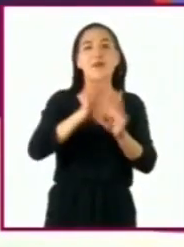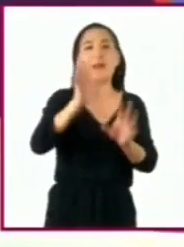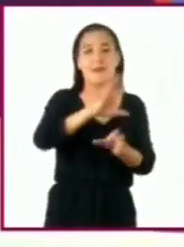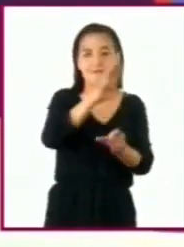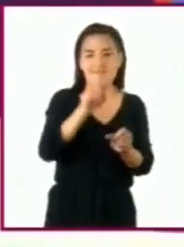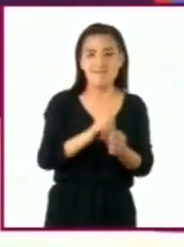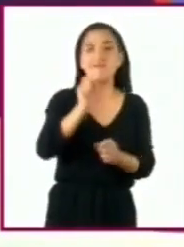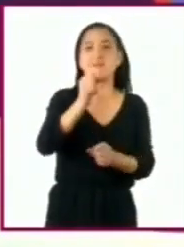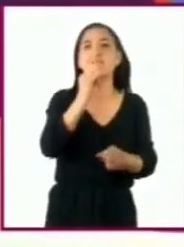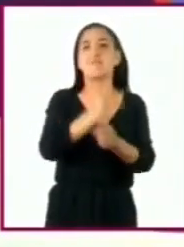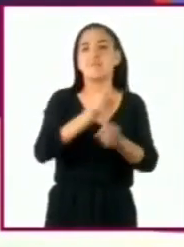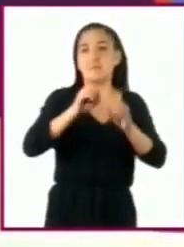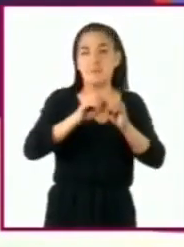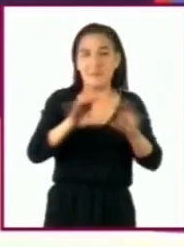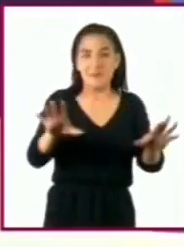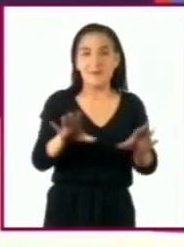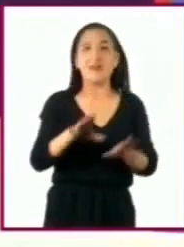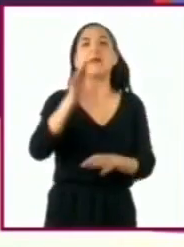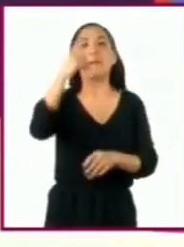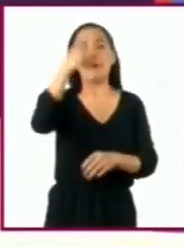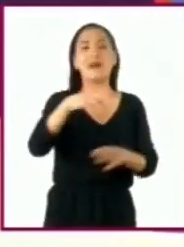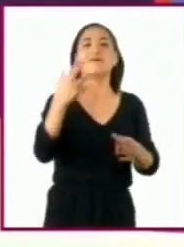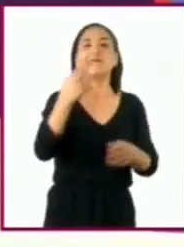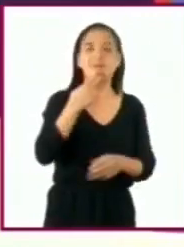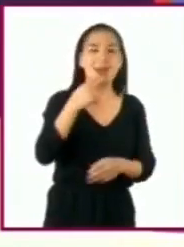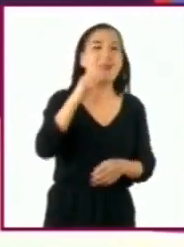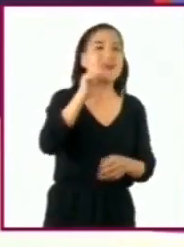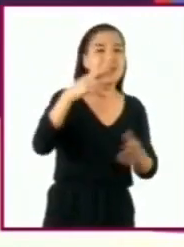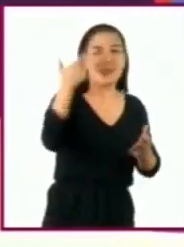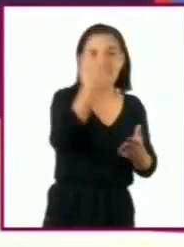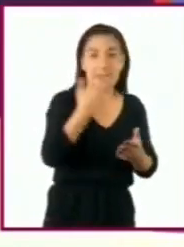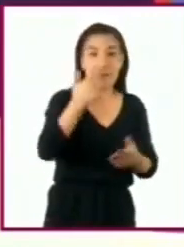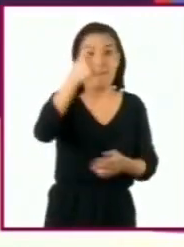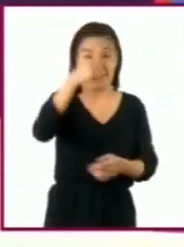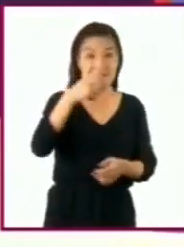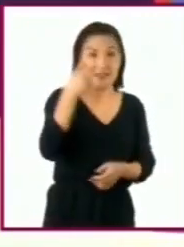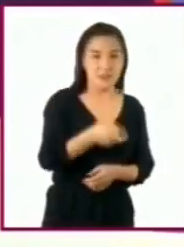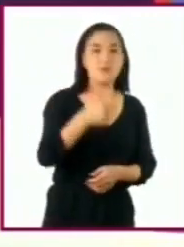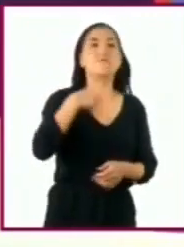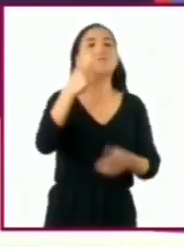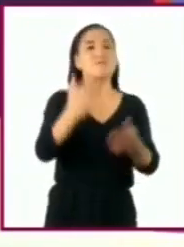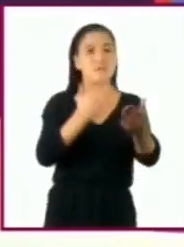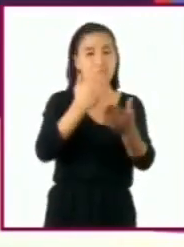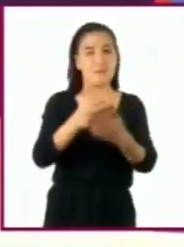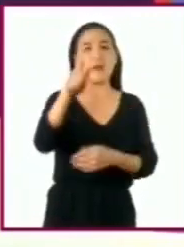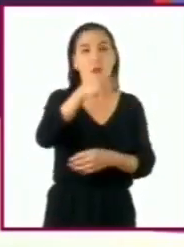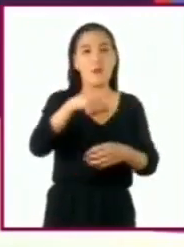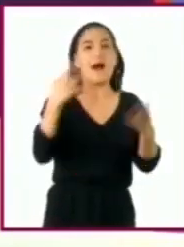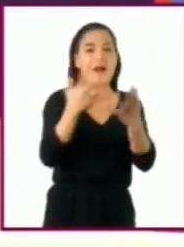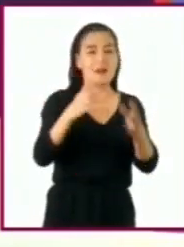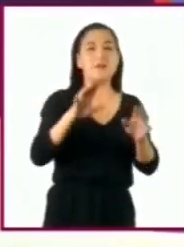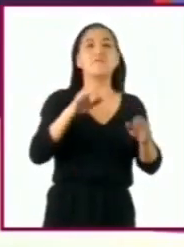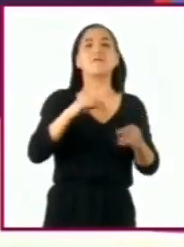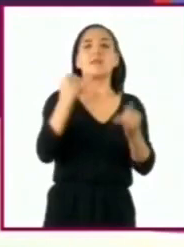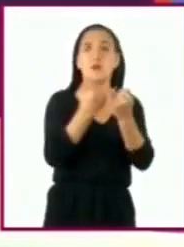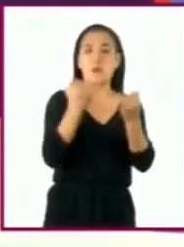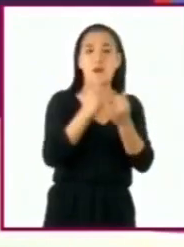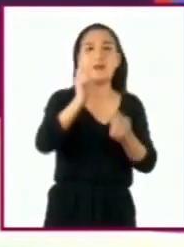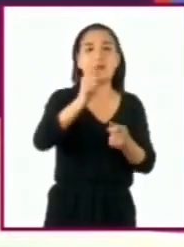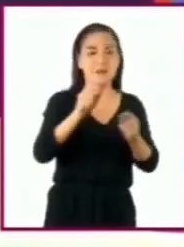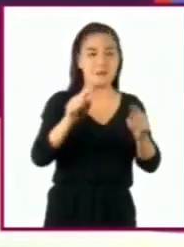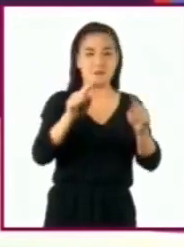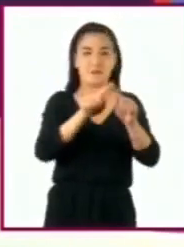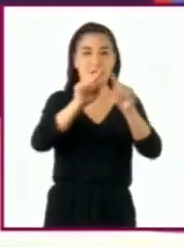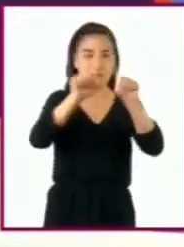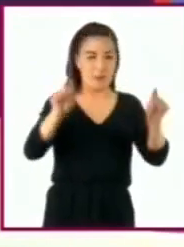fuentes de información y ahora vamos a revisarlas. Para hacer esto, les propongo realizar un pequeño cuadro, donde deberán tomar nota